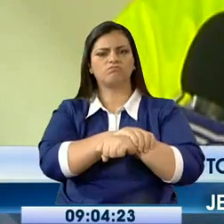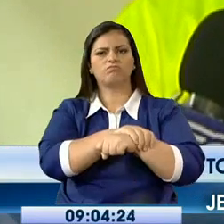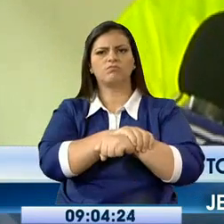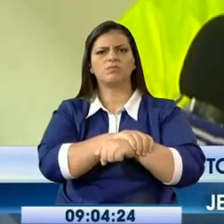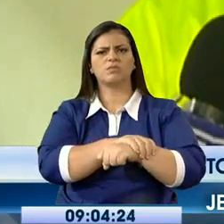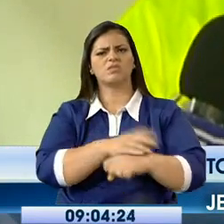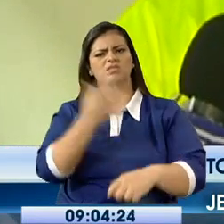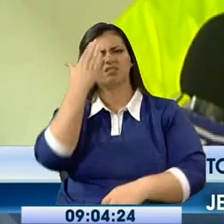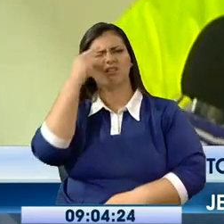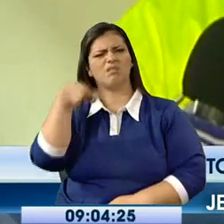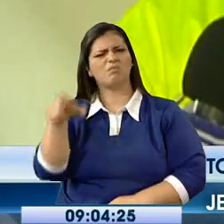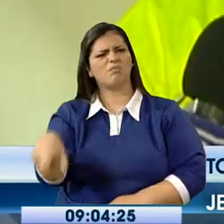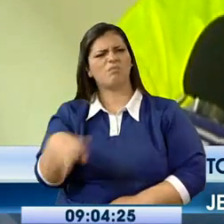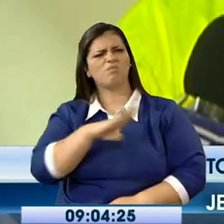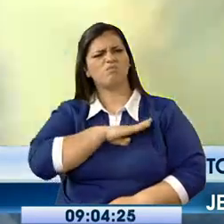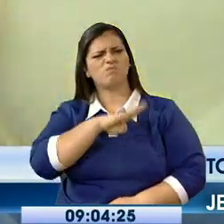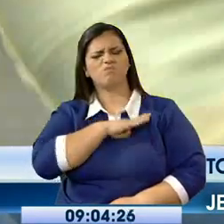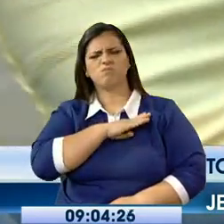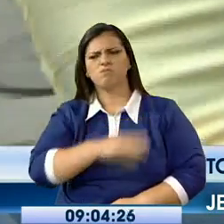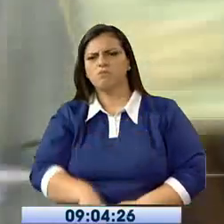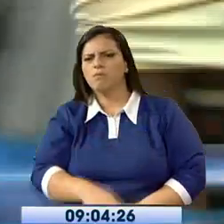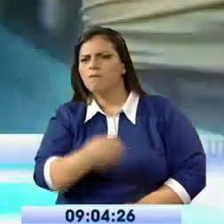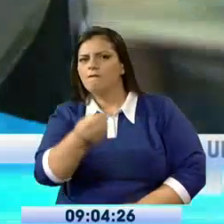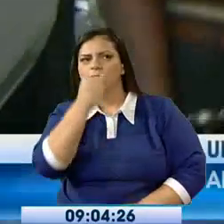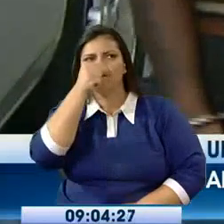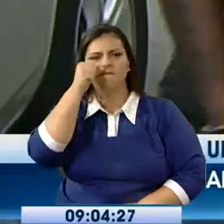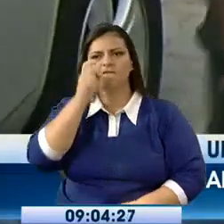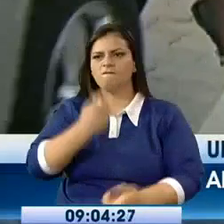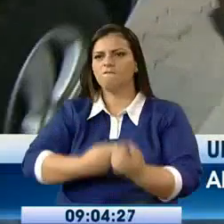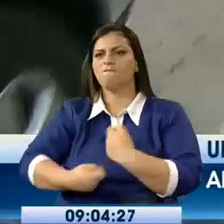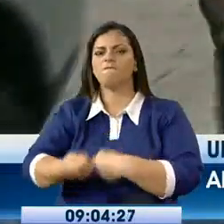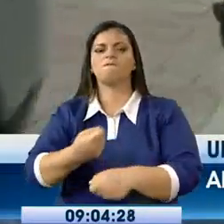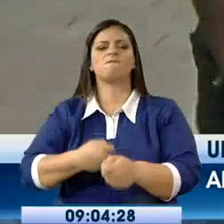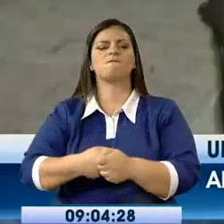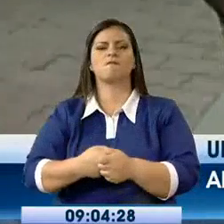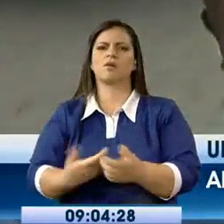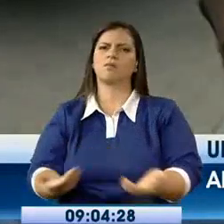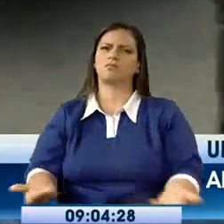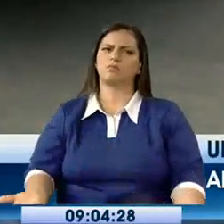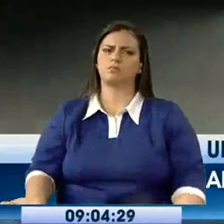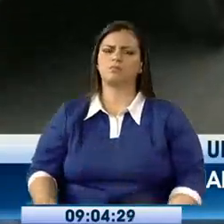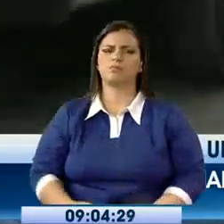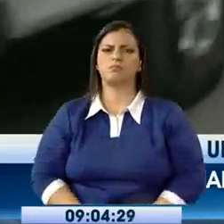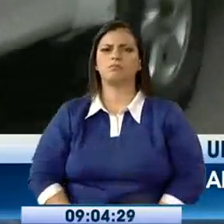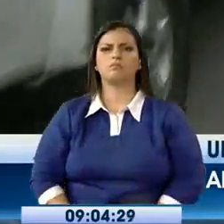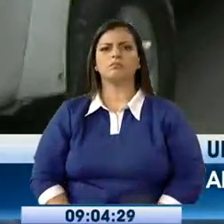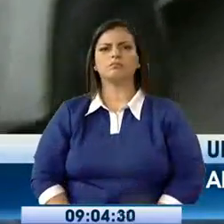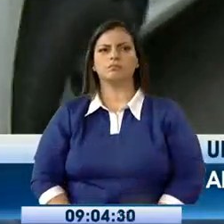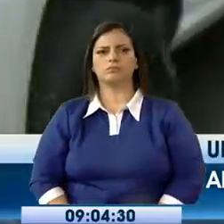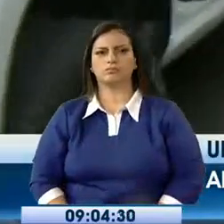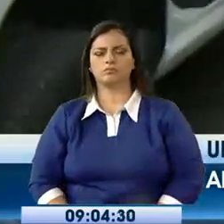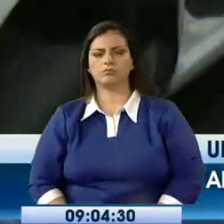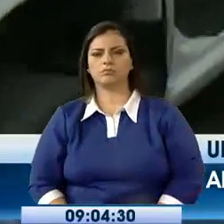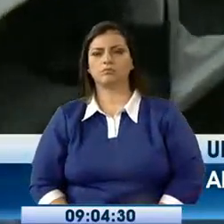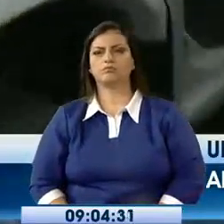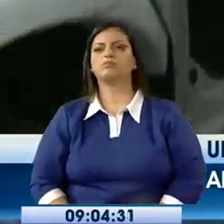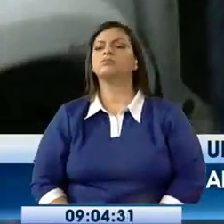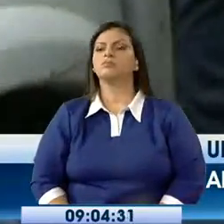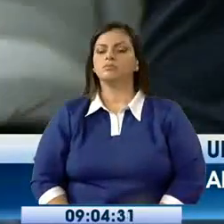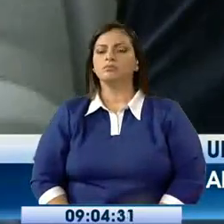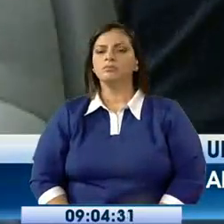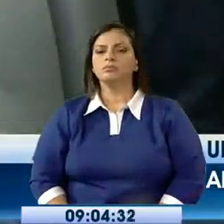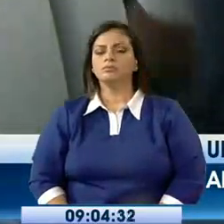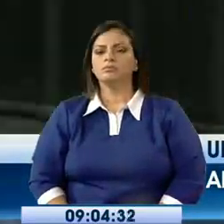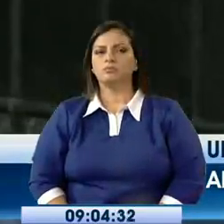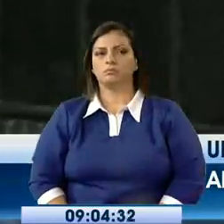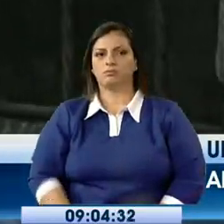que afectan y dañan a todos los ciudadanos. La droga y el sujeto detenido fueron llevados hasta la Unidad Integrada de Justicia para poner